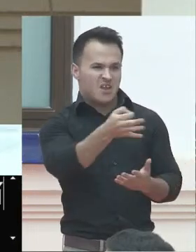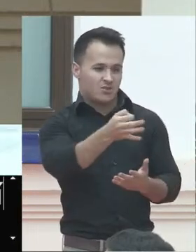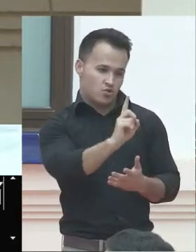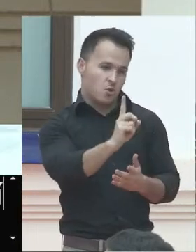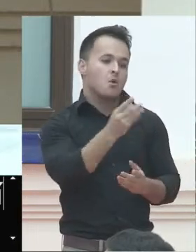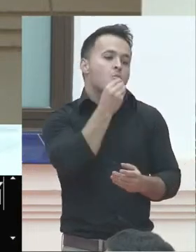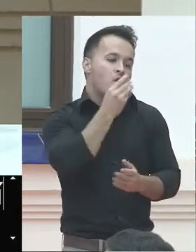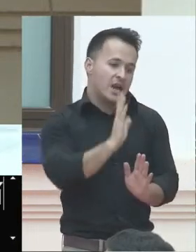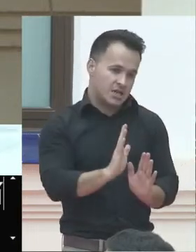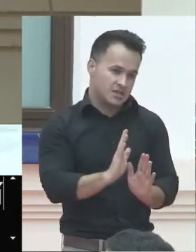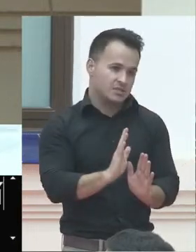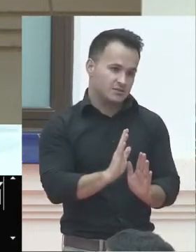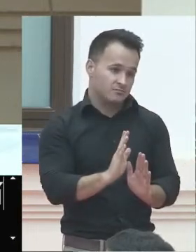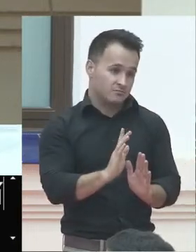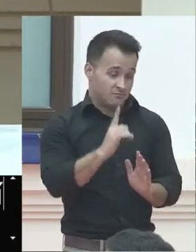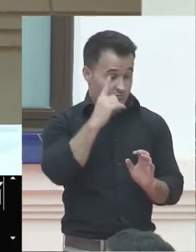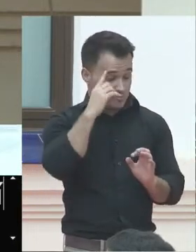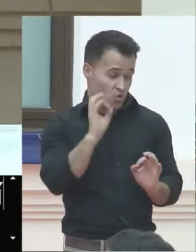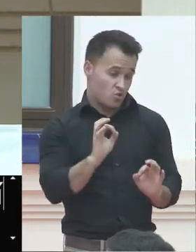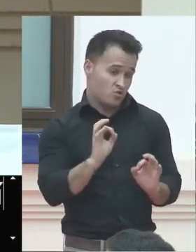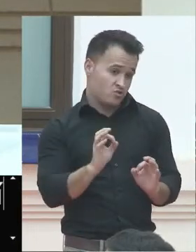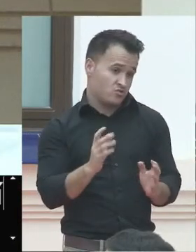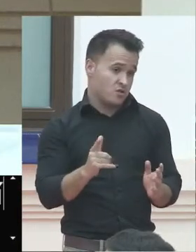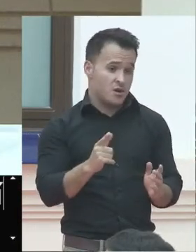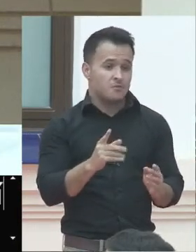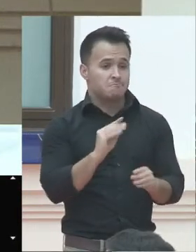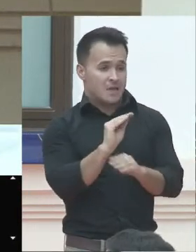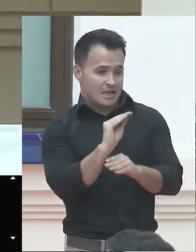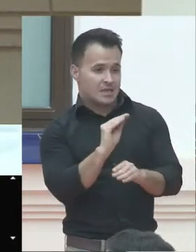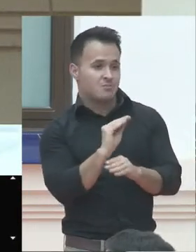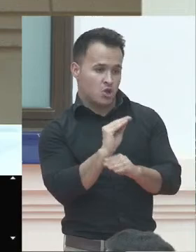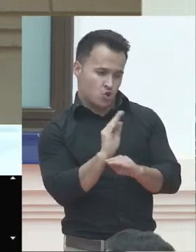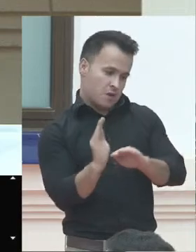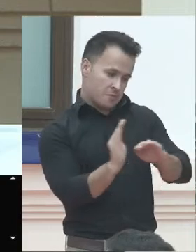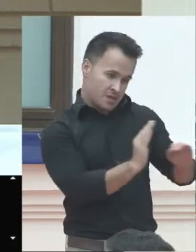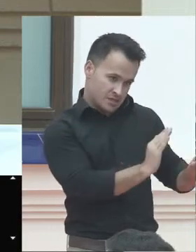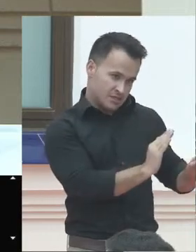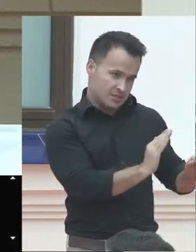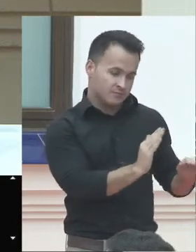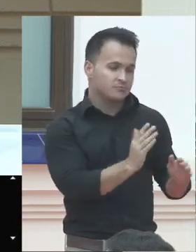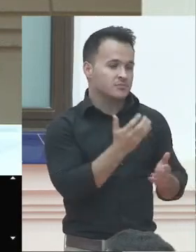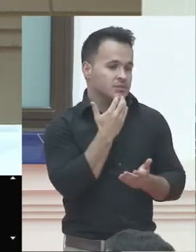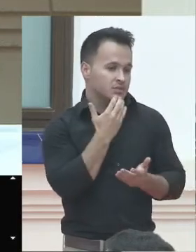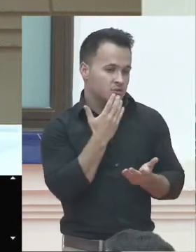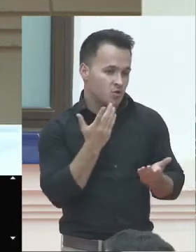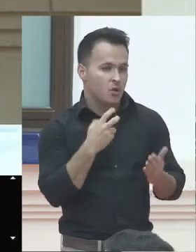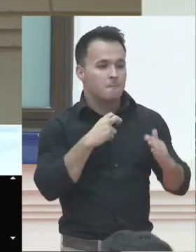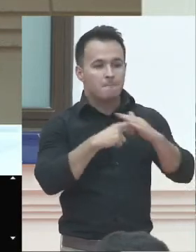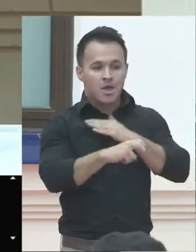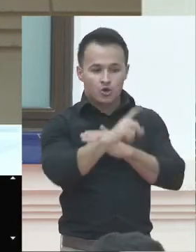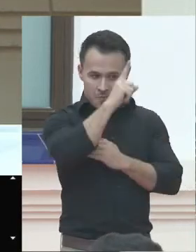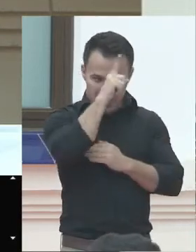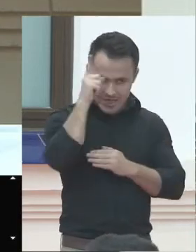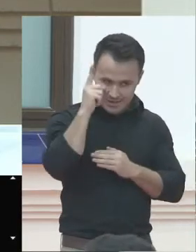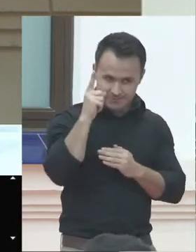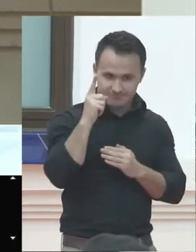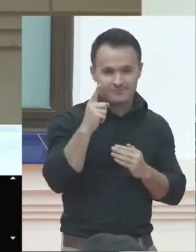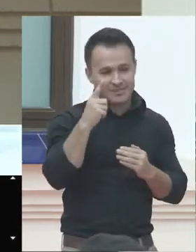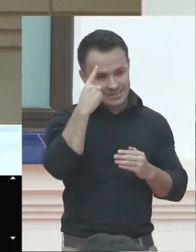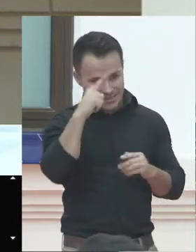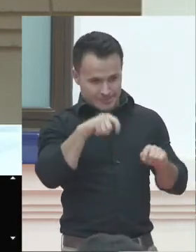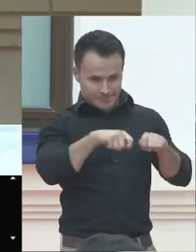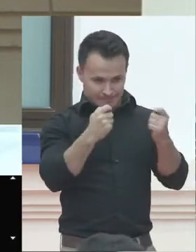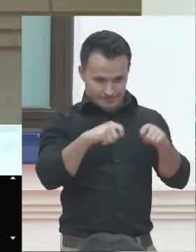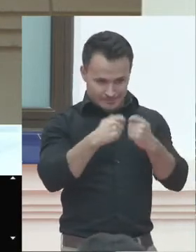buena. Obviamente, problemas de mantenimiento a un lado, como ocurre, por ejemplo, en el metro de Madrid con las averías